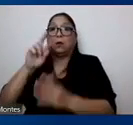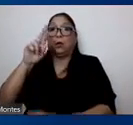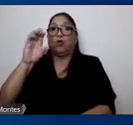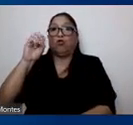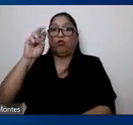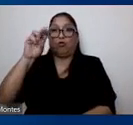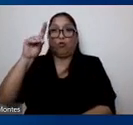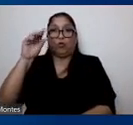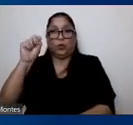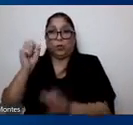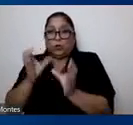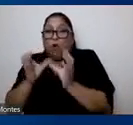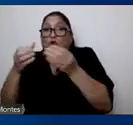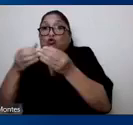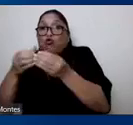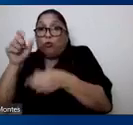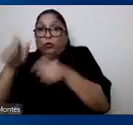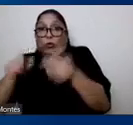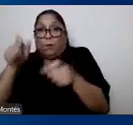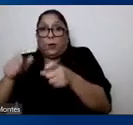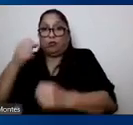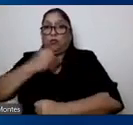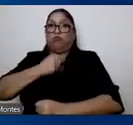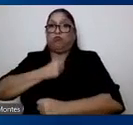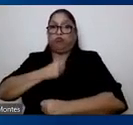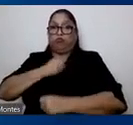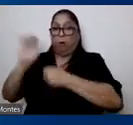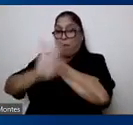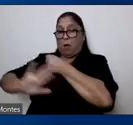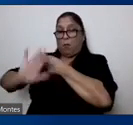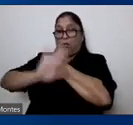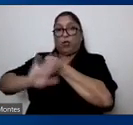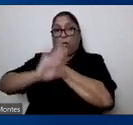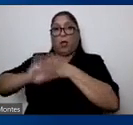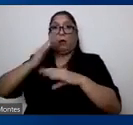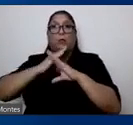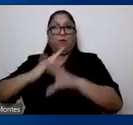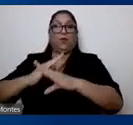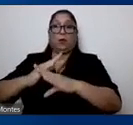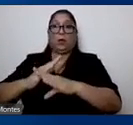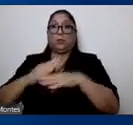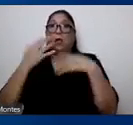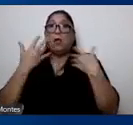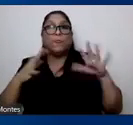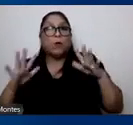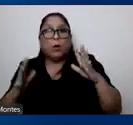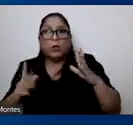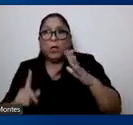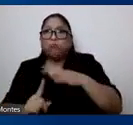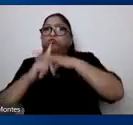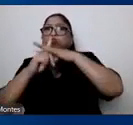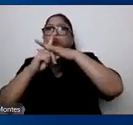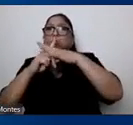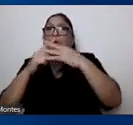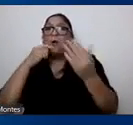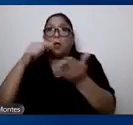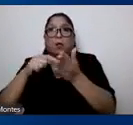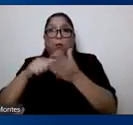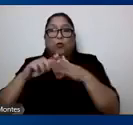campesinas. Las rondas que son pues de autodefensa ante cualquier evento que se pueda